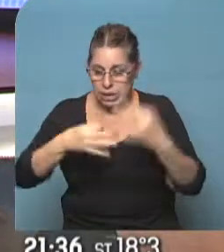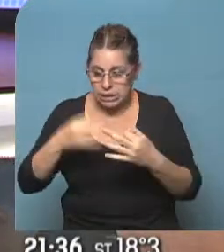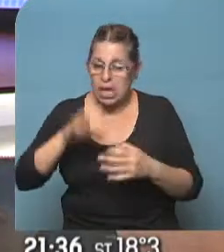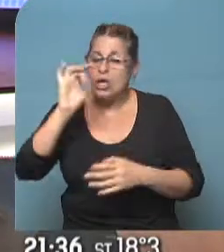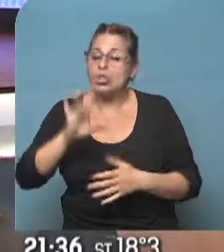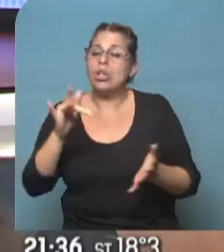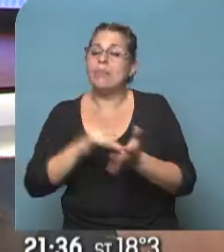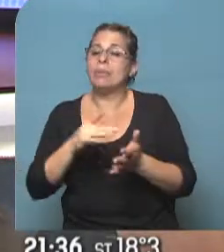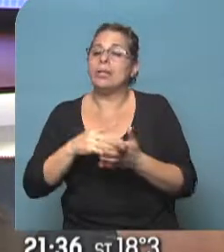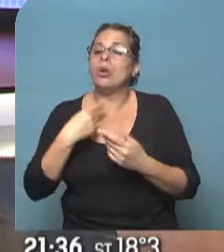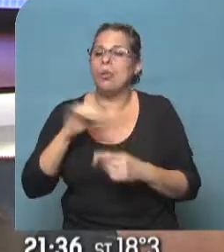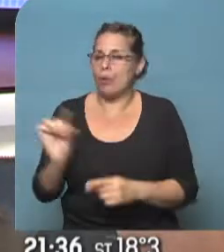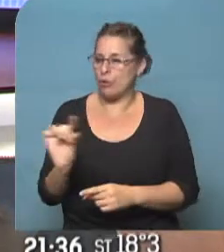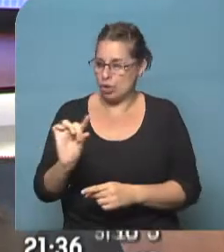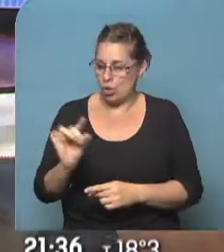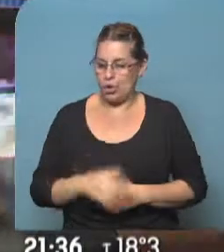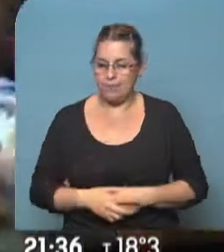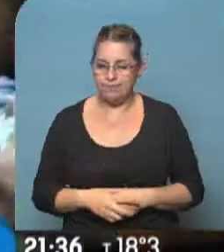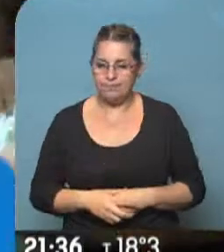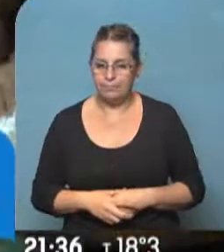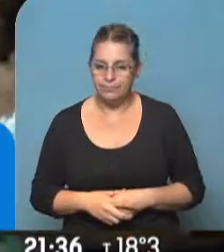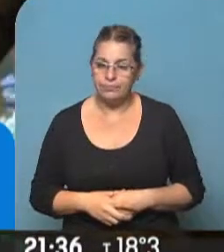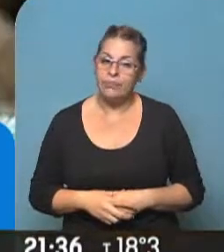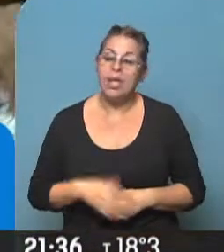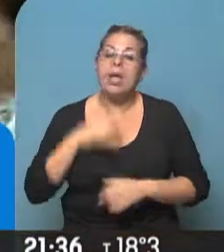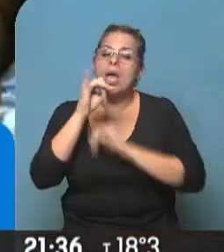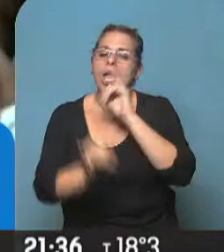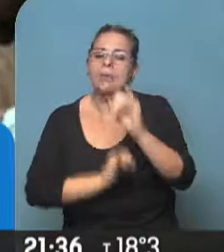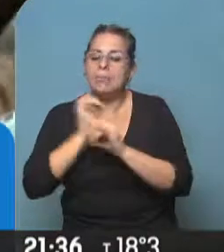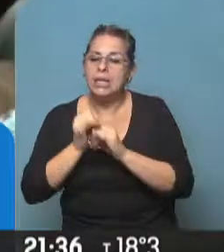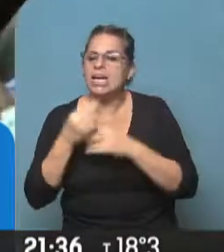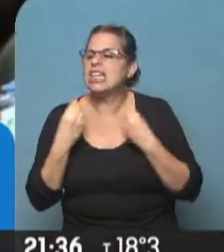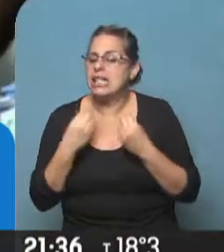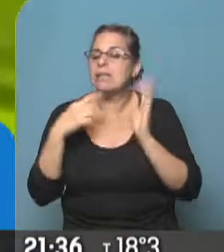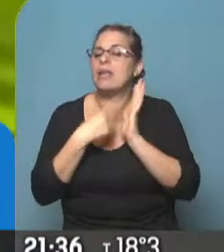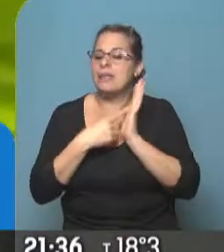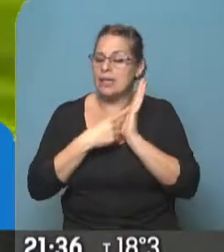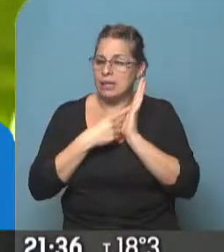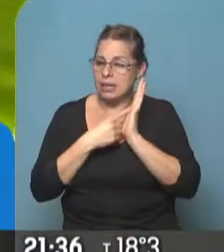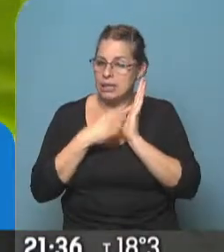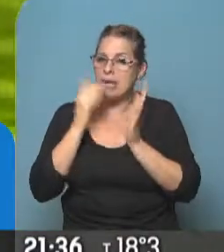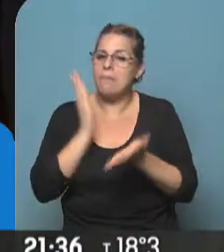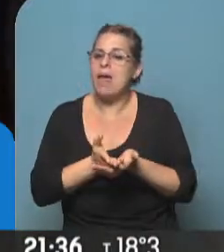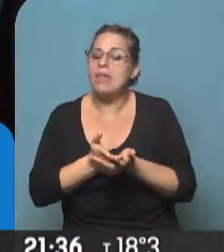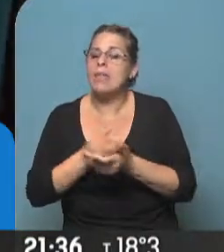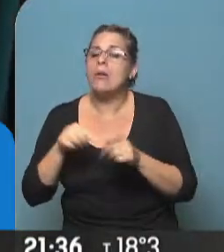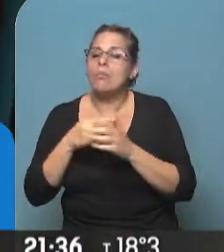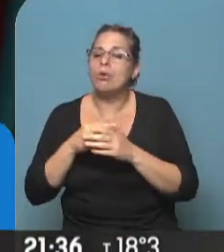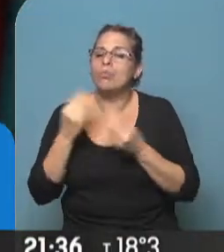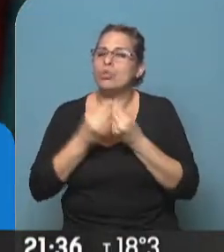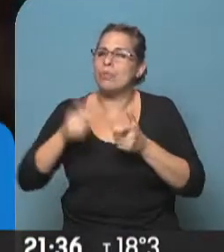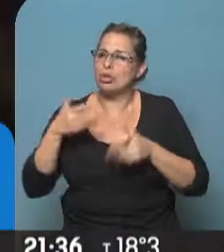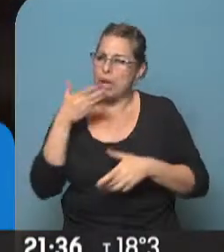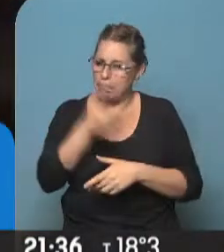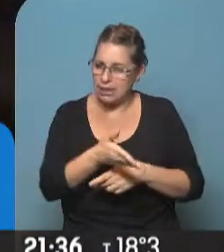solamente en forma provisional según se explicó se trata de una medida cautelar dictada en el marco de un amparo colectivo